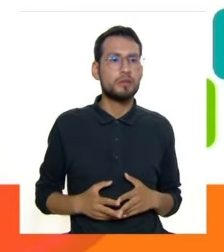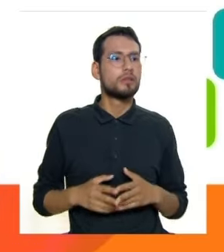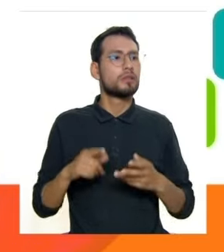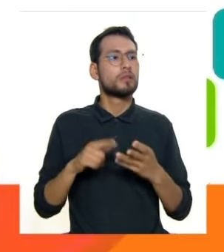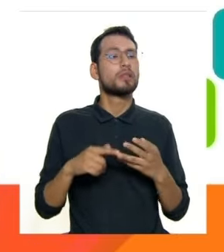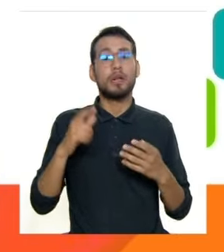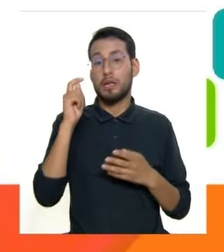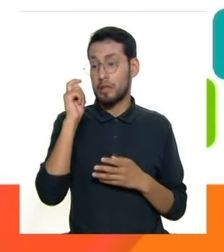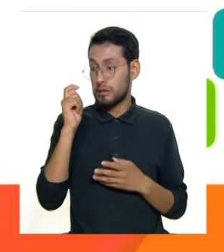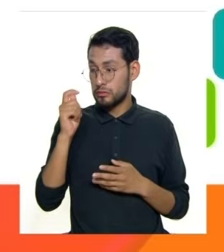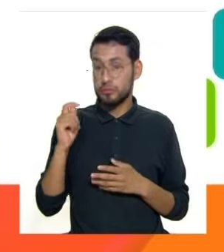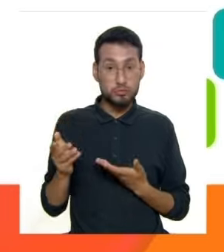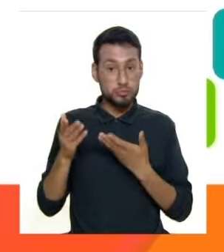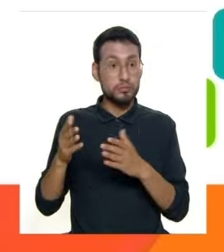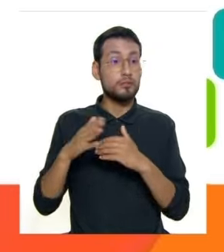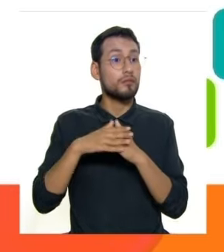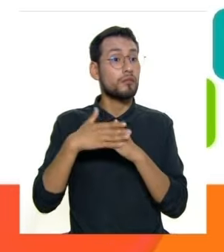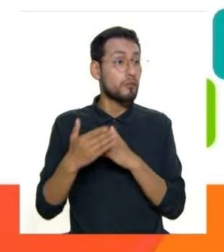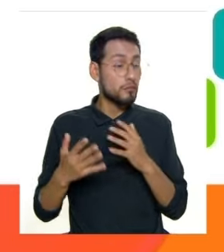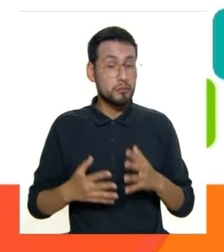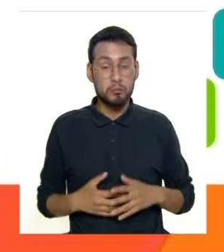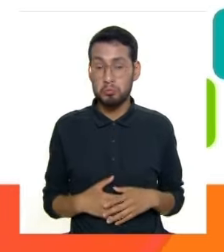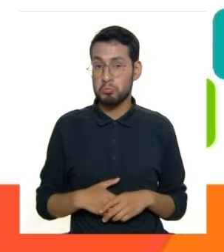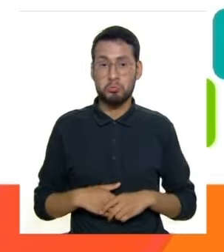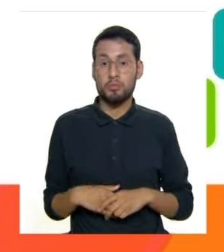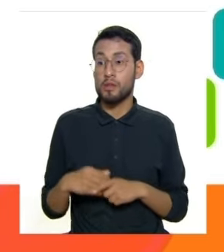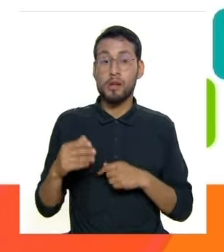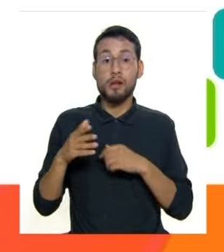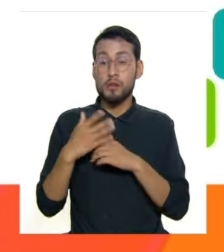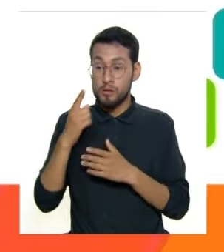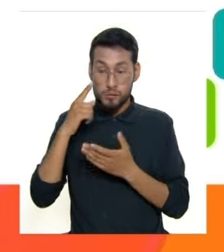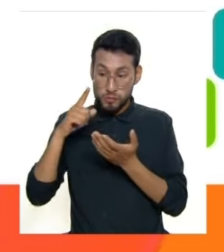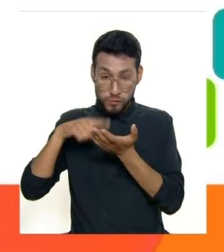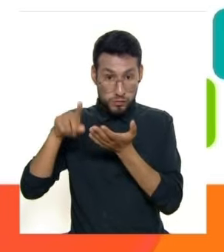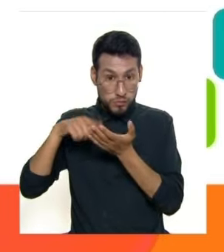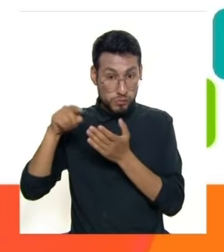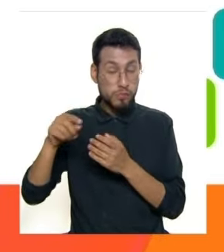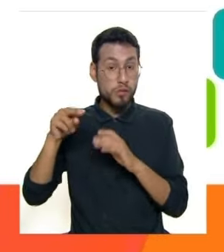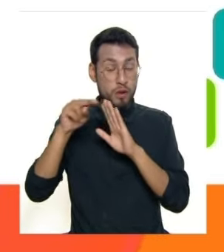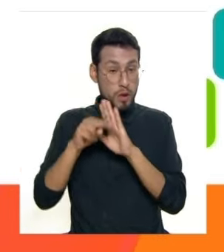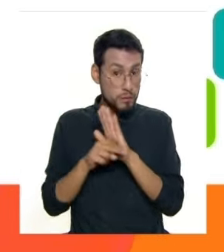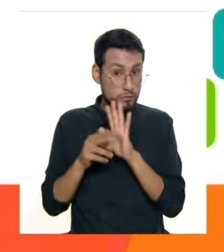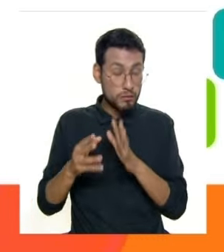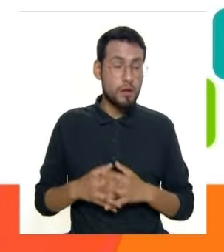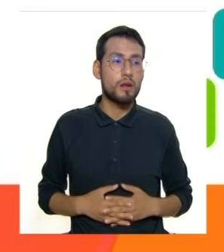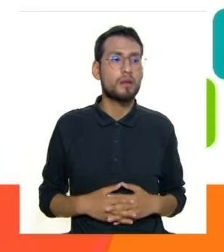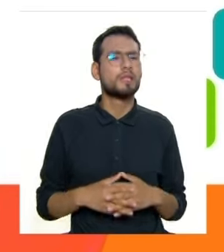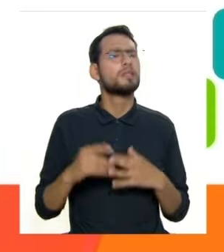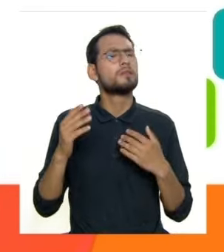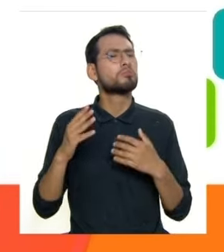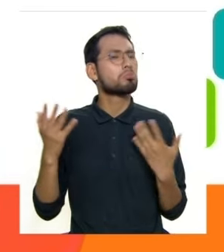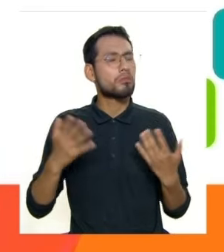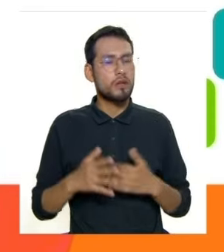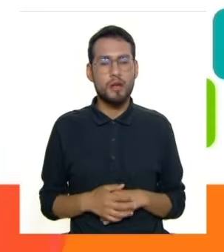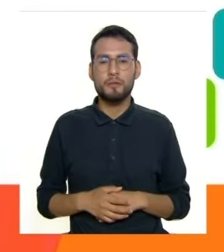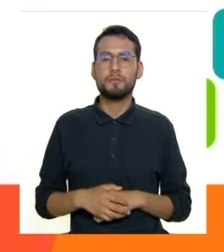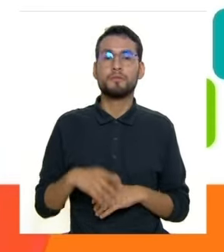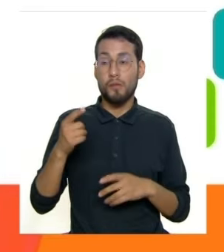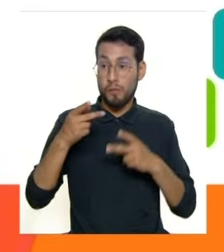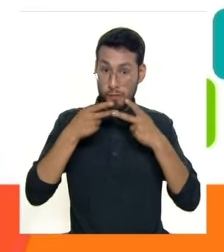Llevan 2 testigos y luego de unas, primero de la calificación que hace el notario de esa solicitud y en